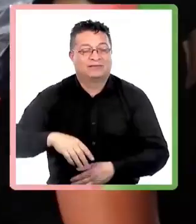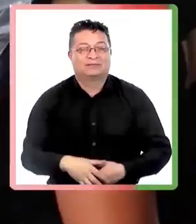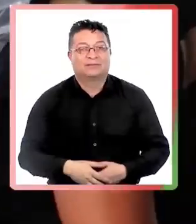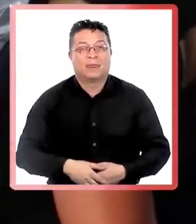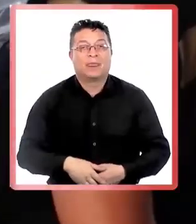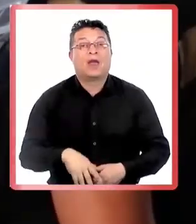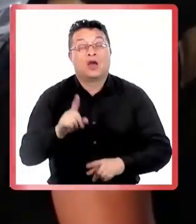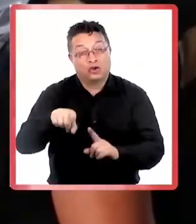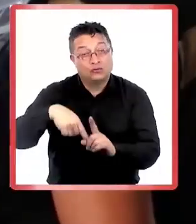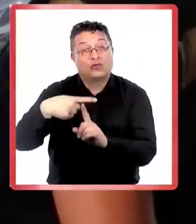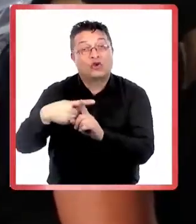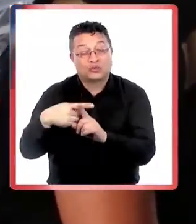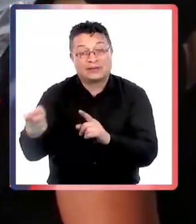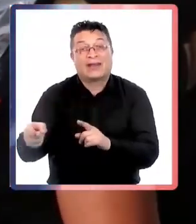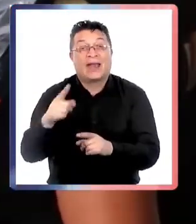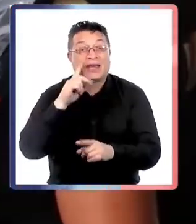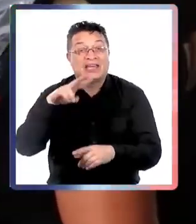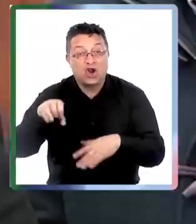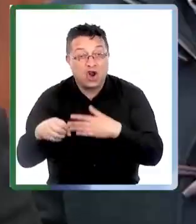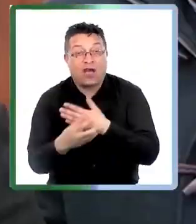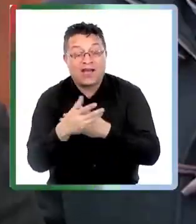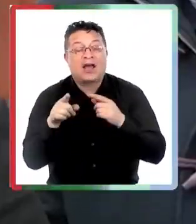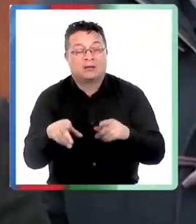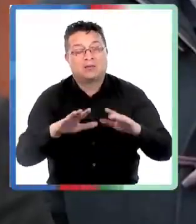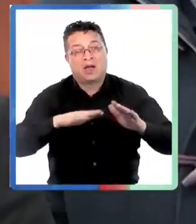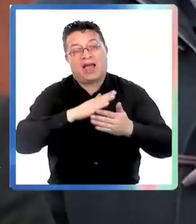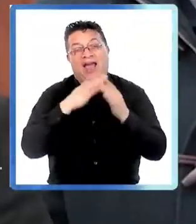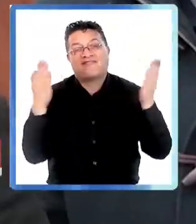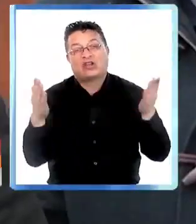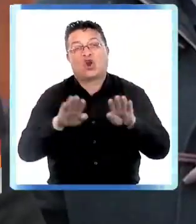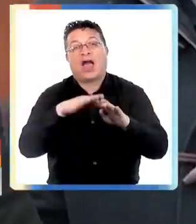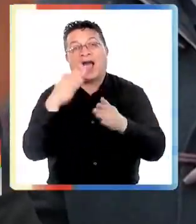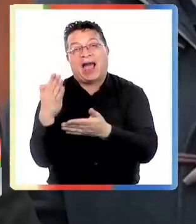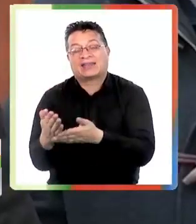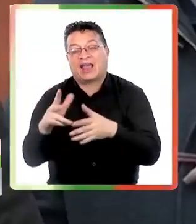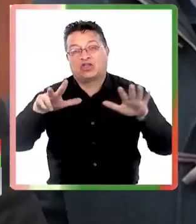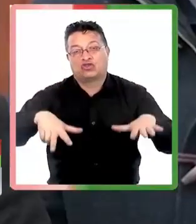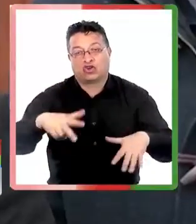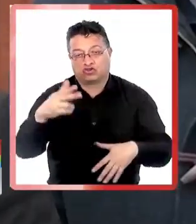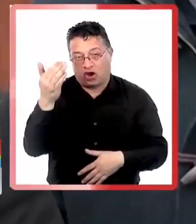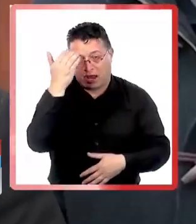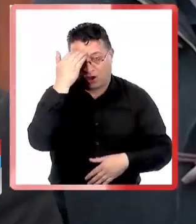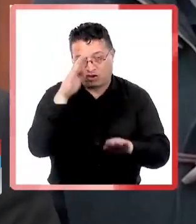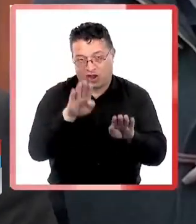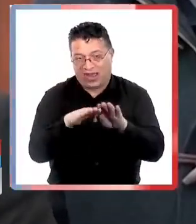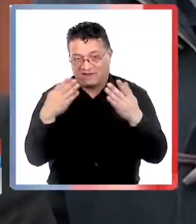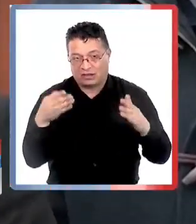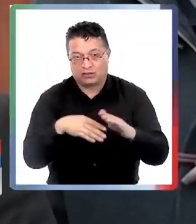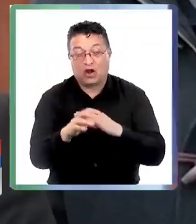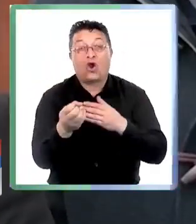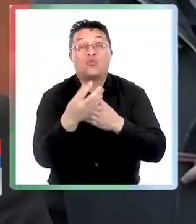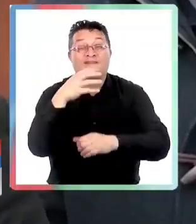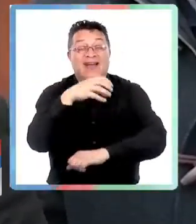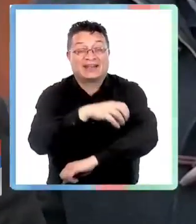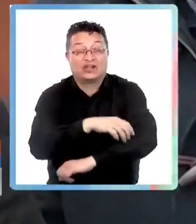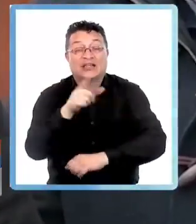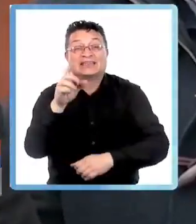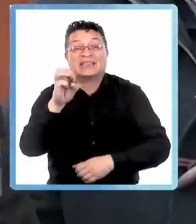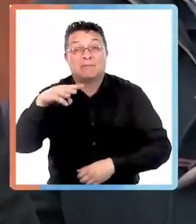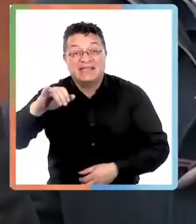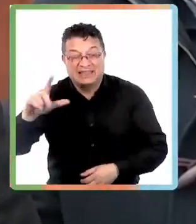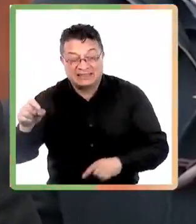Maule. Súmate a Innovar está abierto hasta el día 18 de agosto y Innova Región y